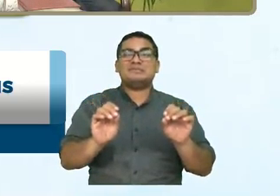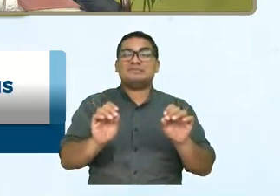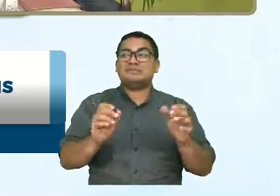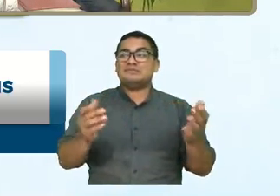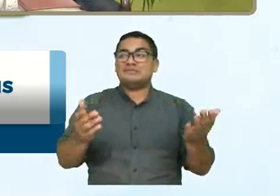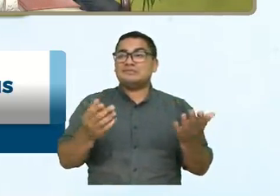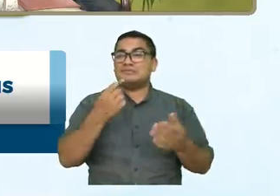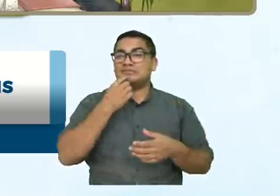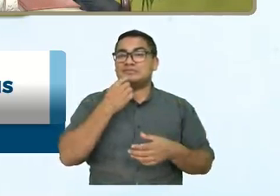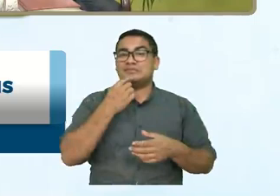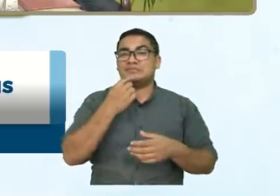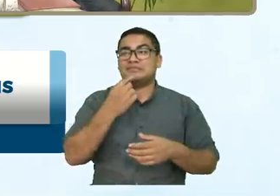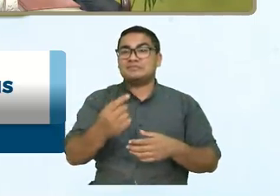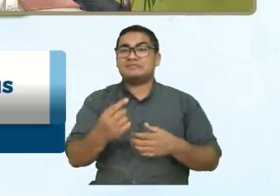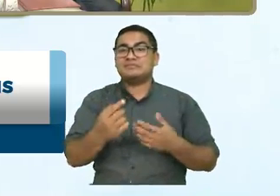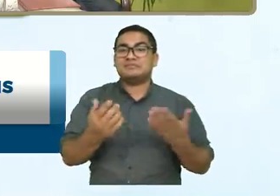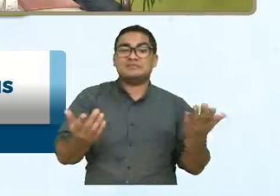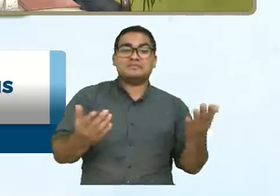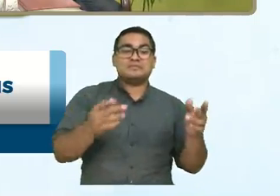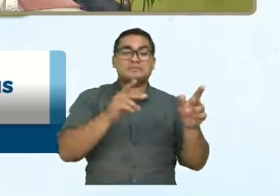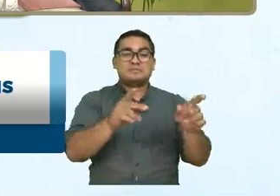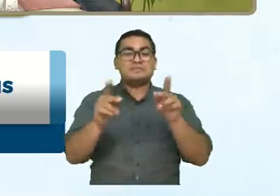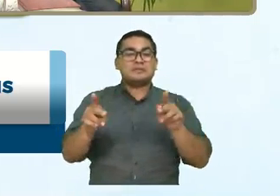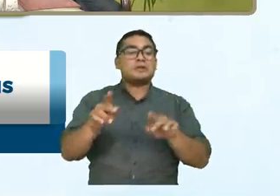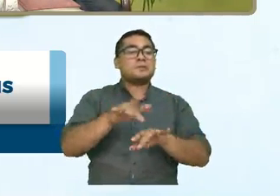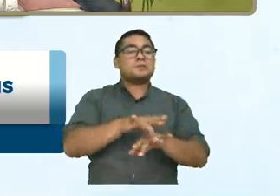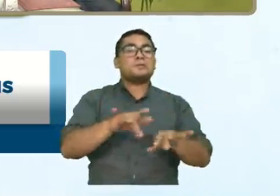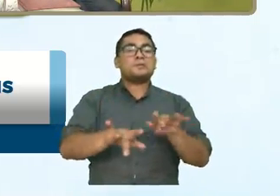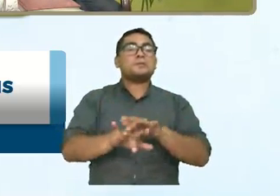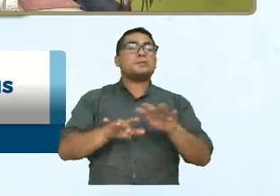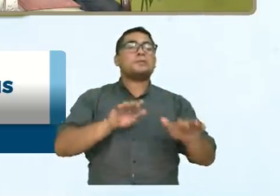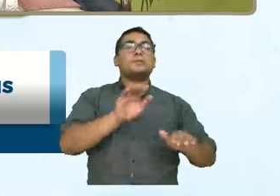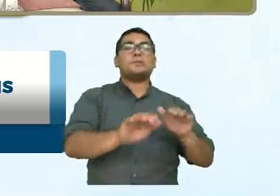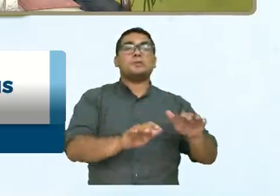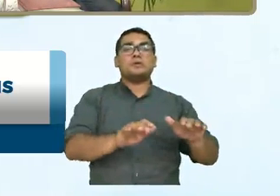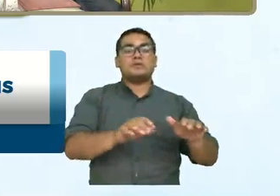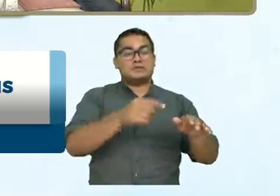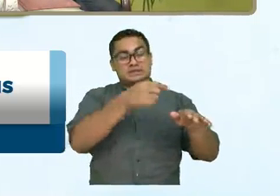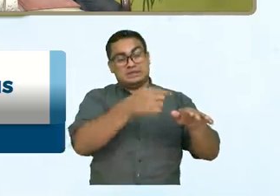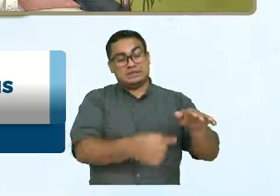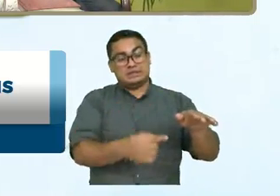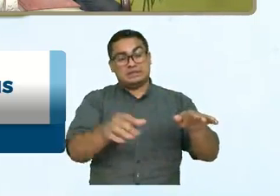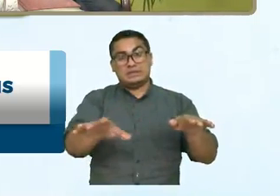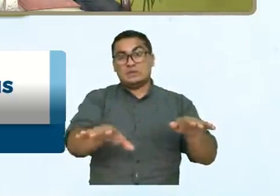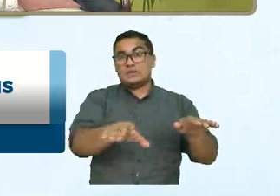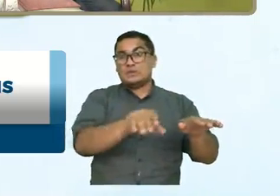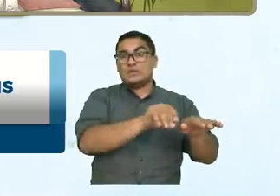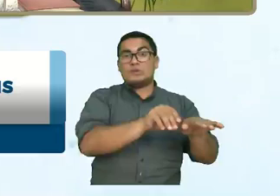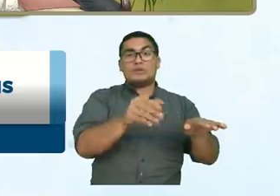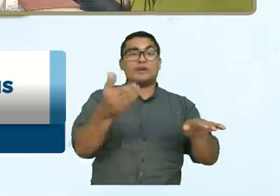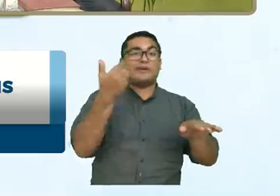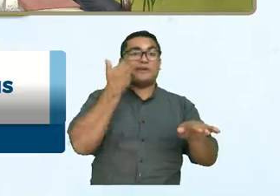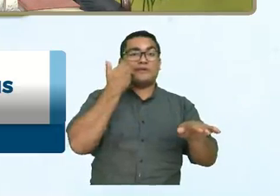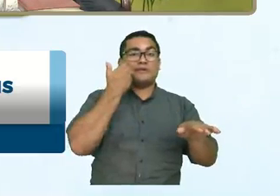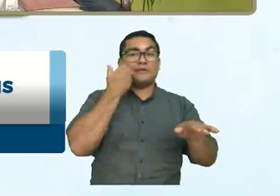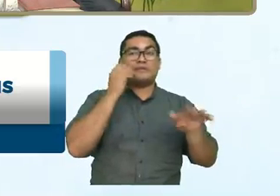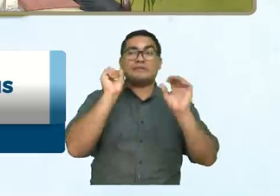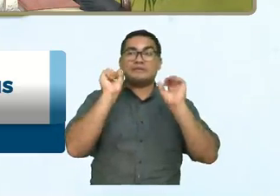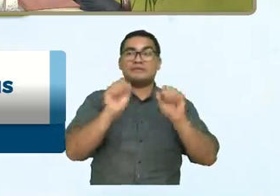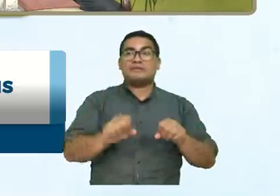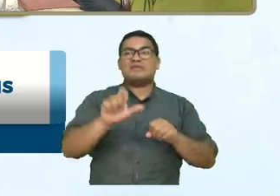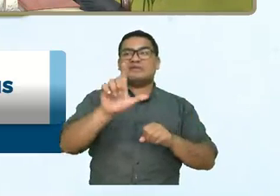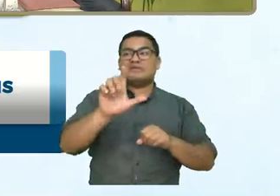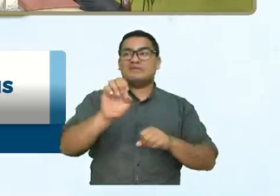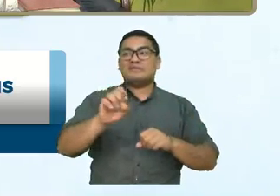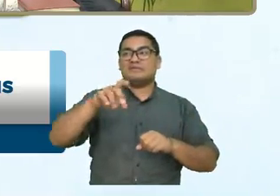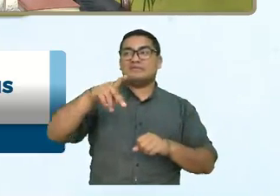impermeable. Nos introducimos ahí los pies, tenemos una herida, una lesión de continuidad y por ahí entra la bacteria,